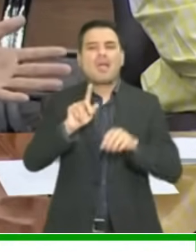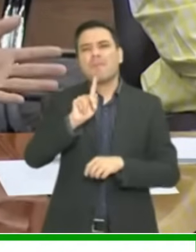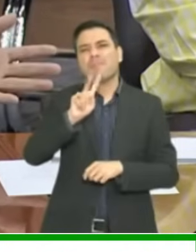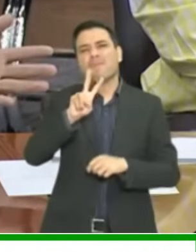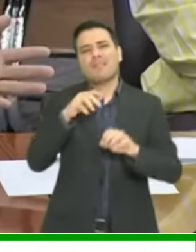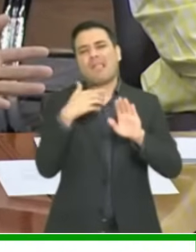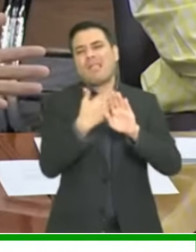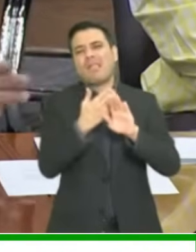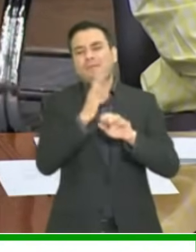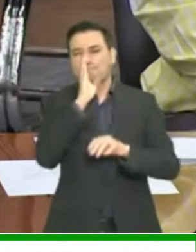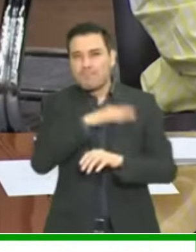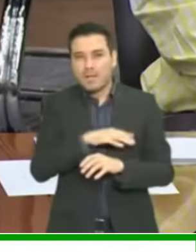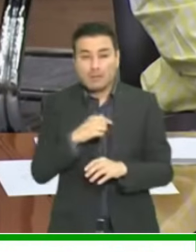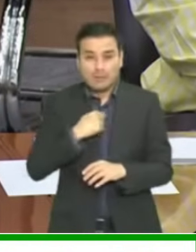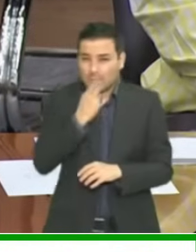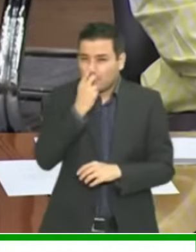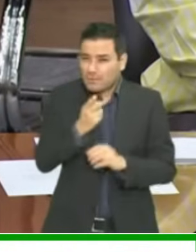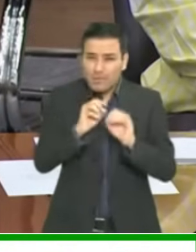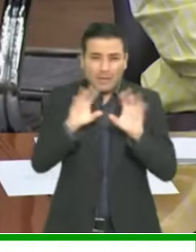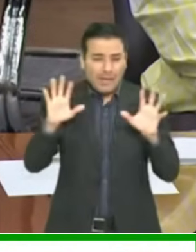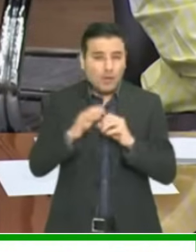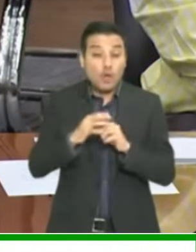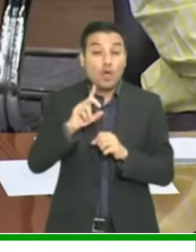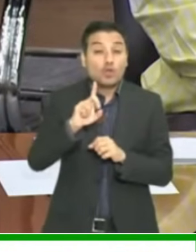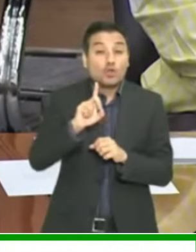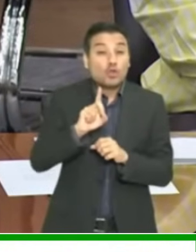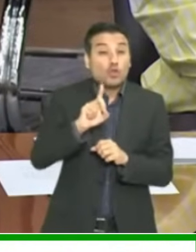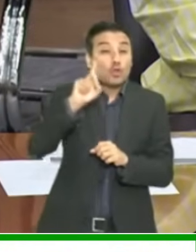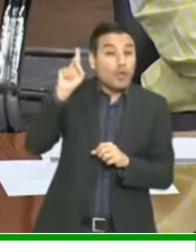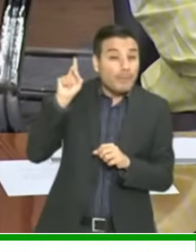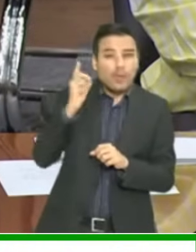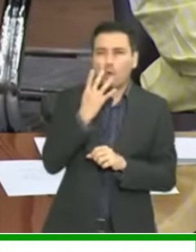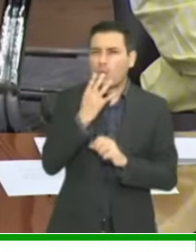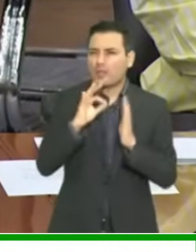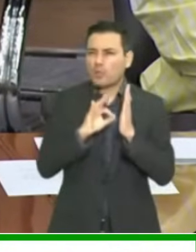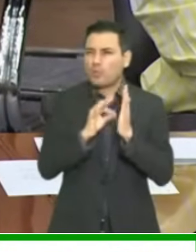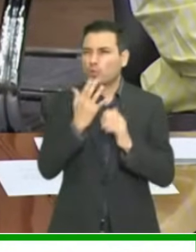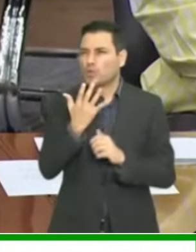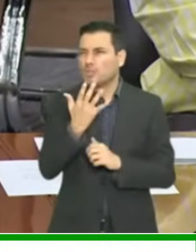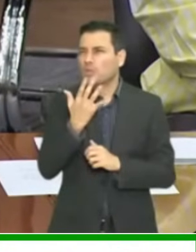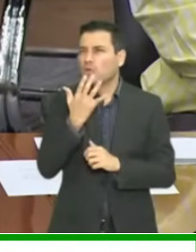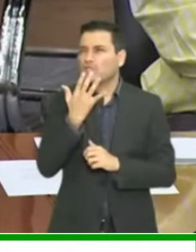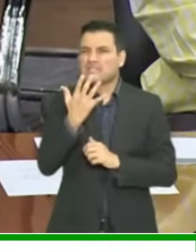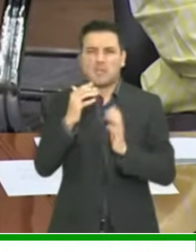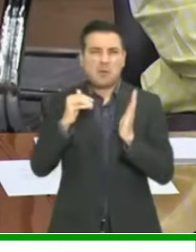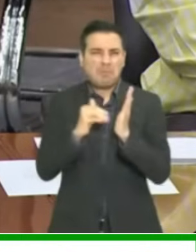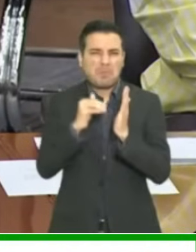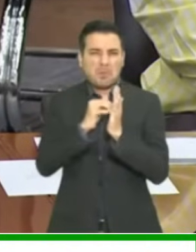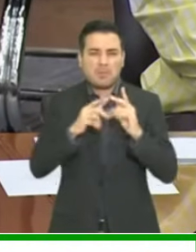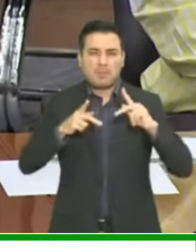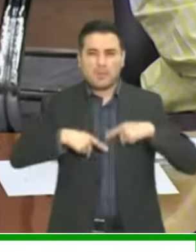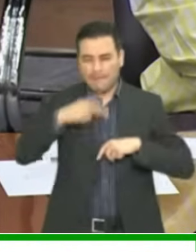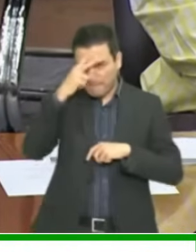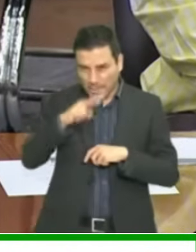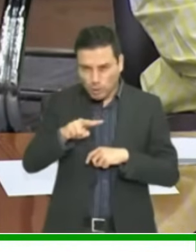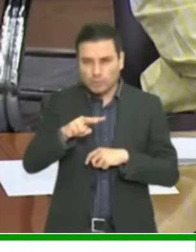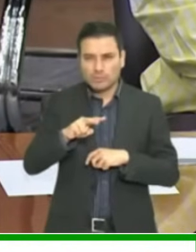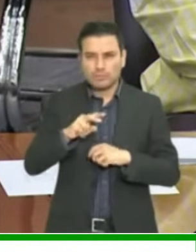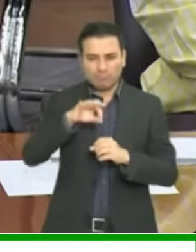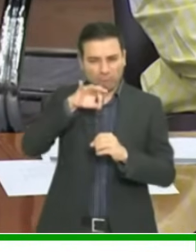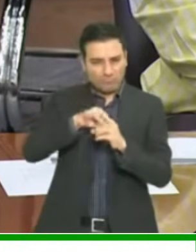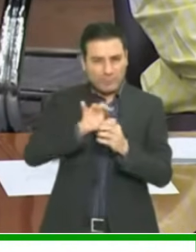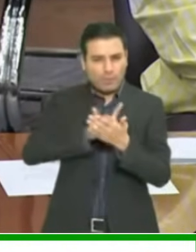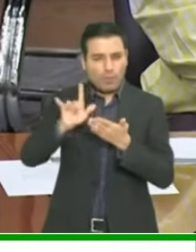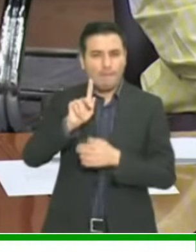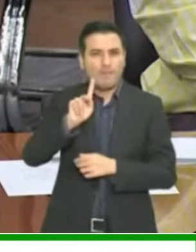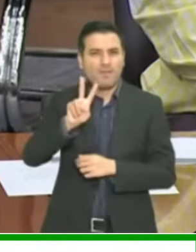es muy clara. El domingo pasado se levantaron entre 4.5 y 5 millones de mexicanos a votar el emblema del verde.